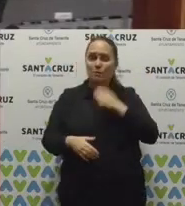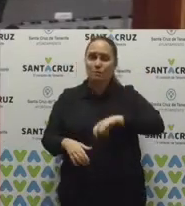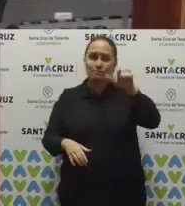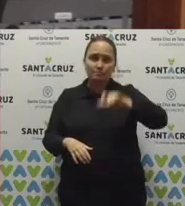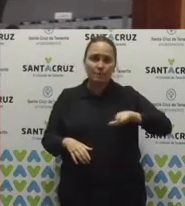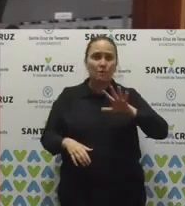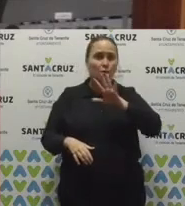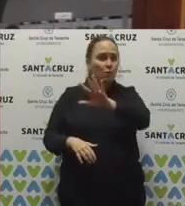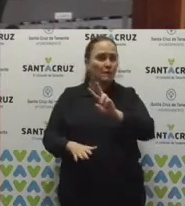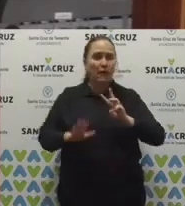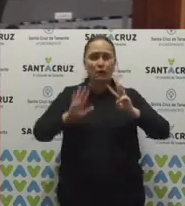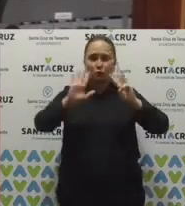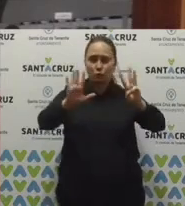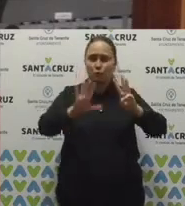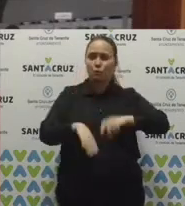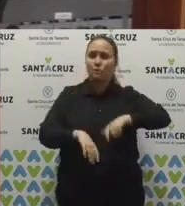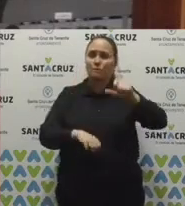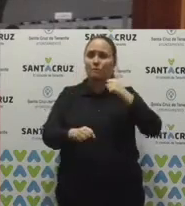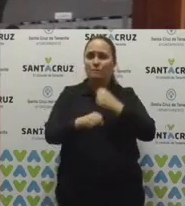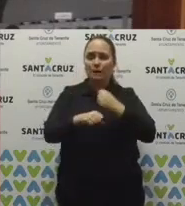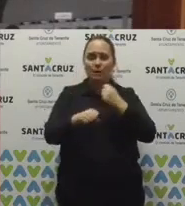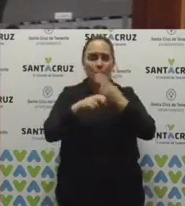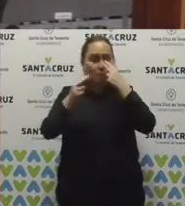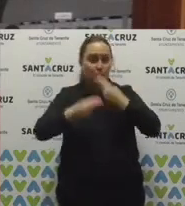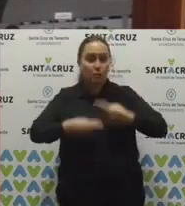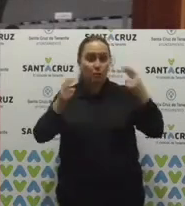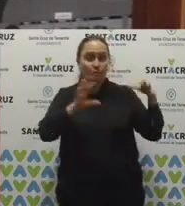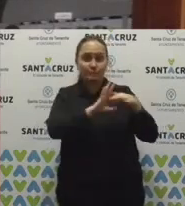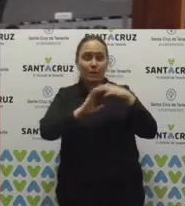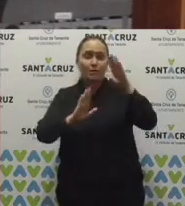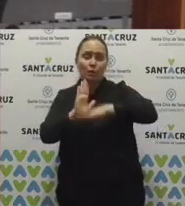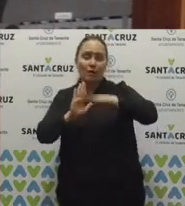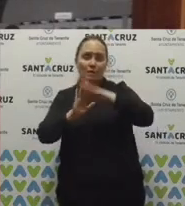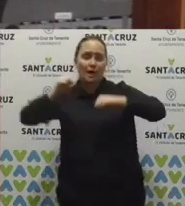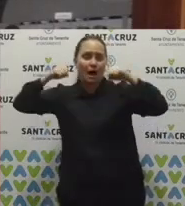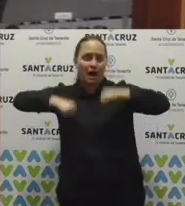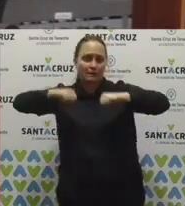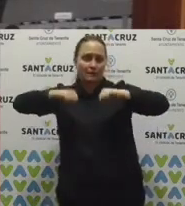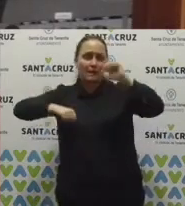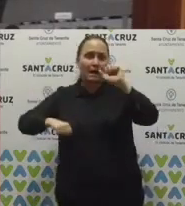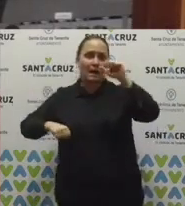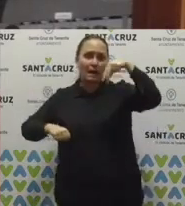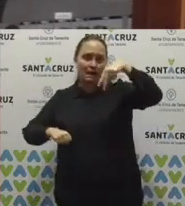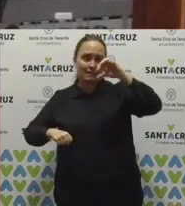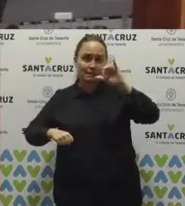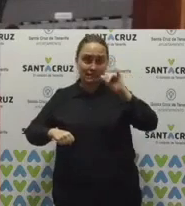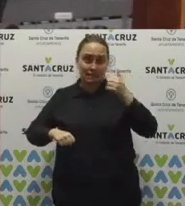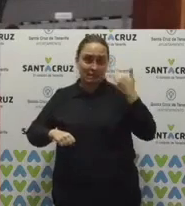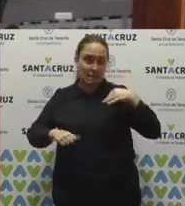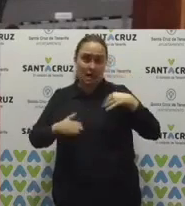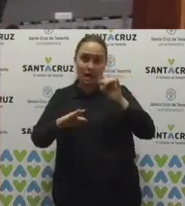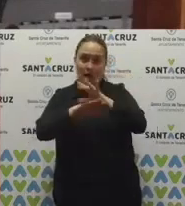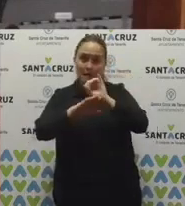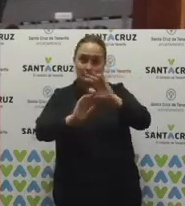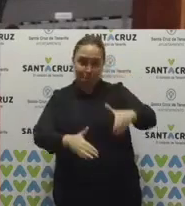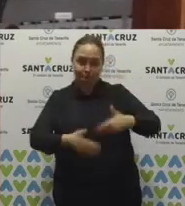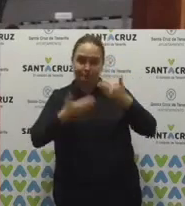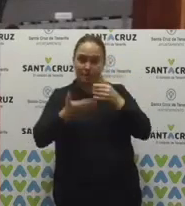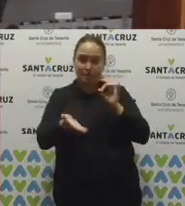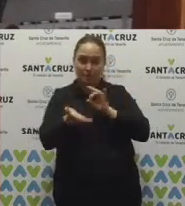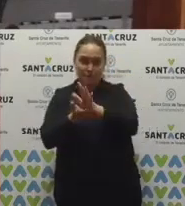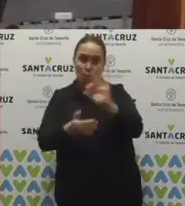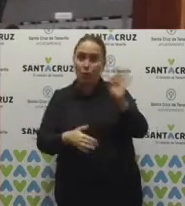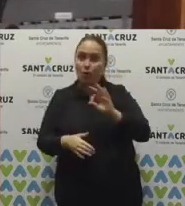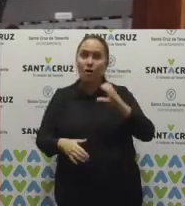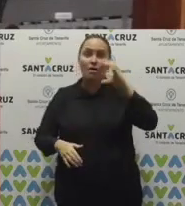públicos del programa que están recibiendo cartas de despido hoy en olas del cidemat también empresas